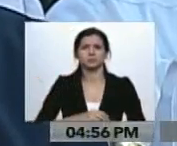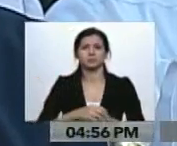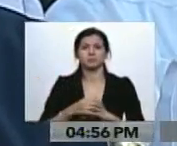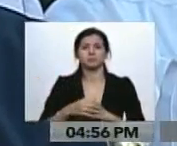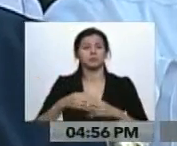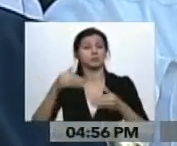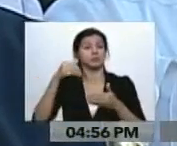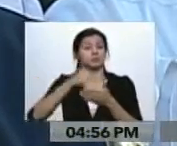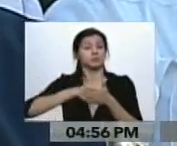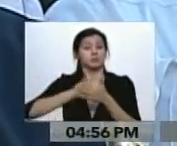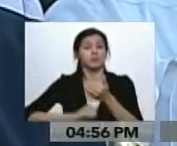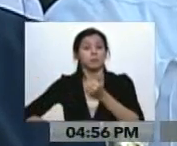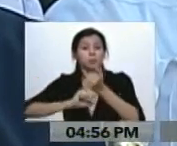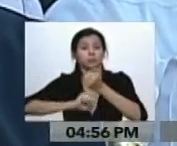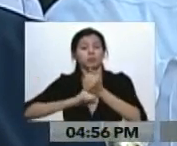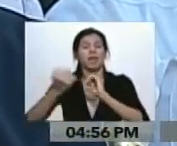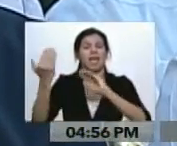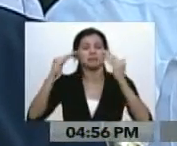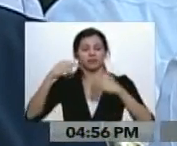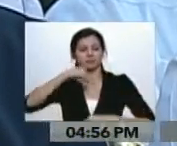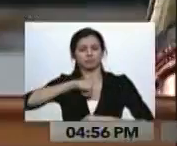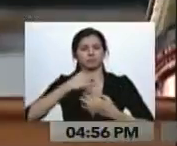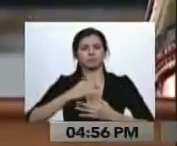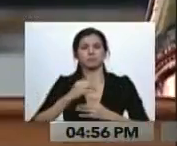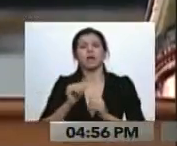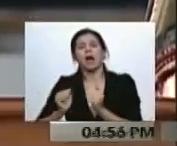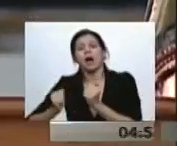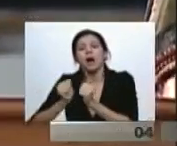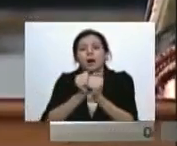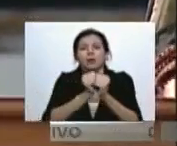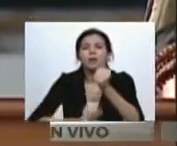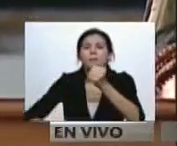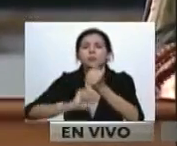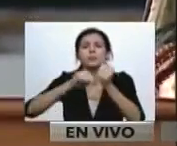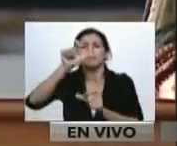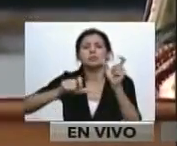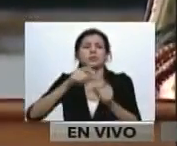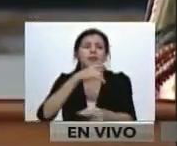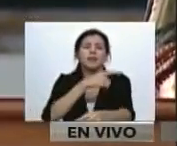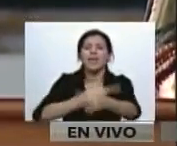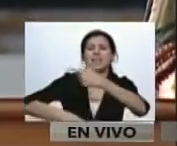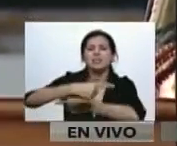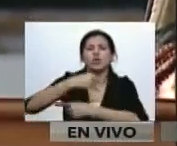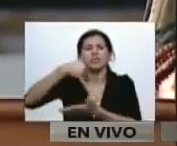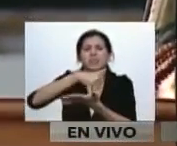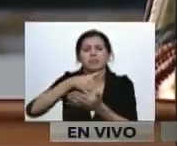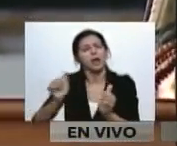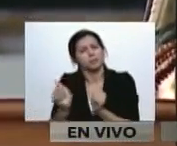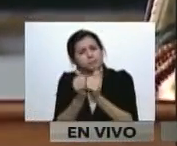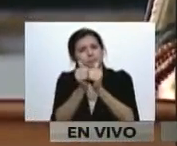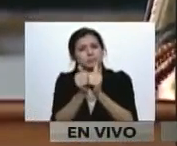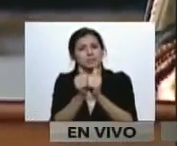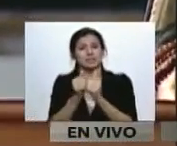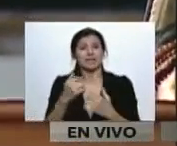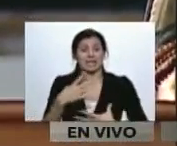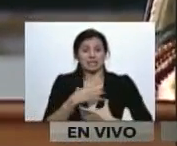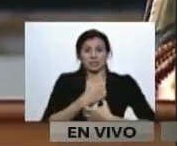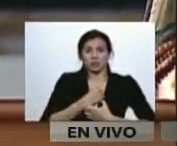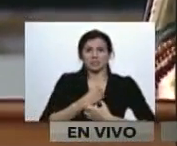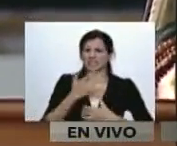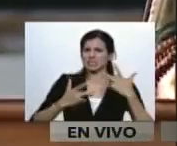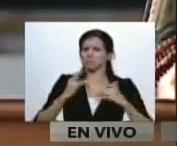ética, caminemos al lado del herido, dejemos de lado los sentimientos personalistas